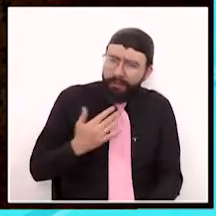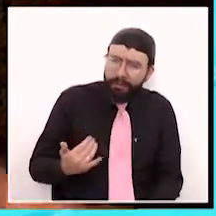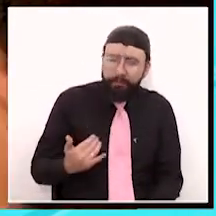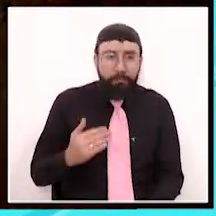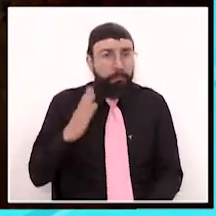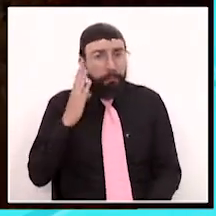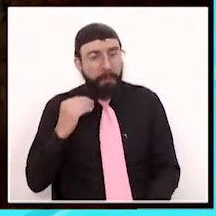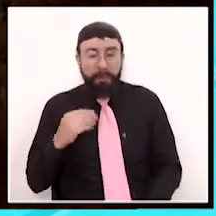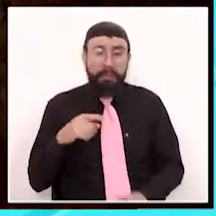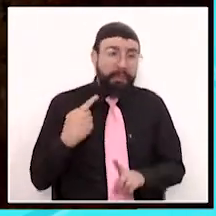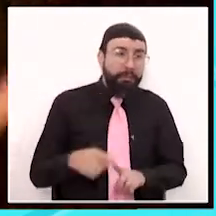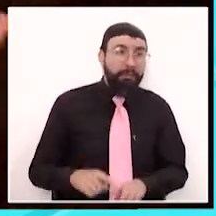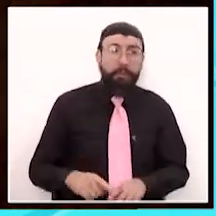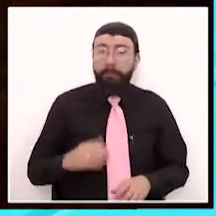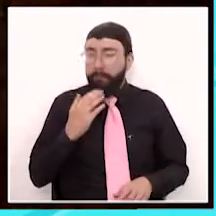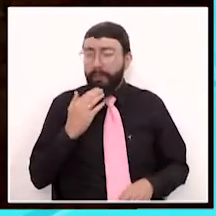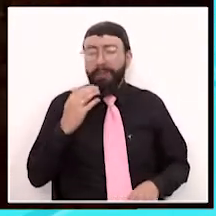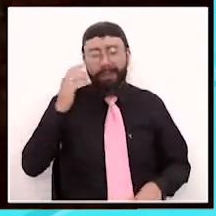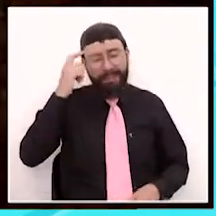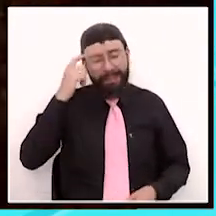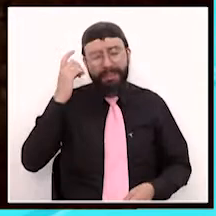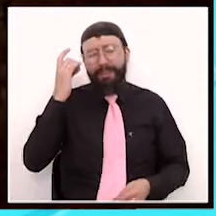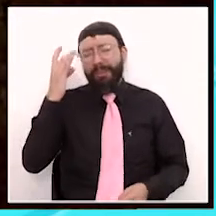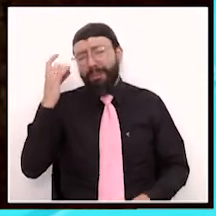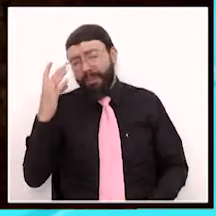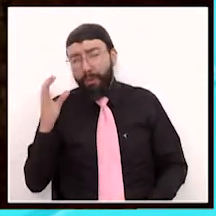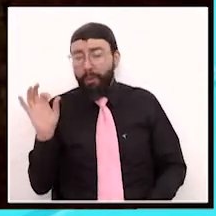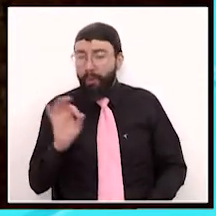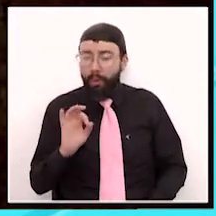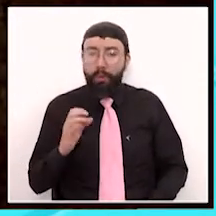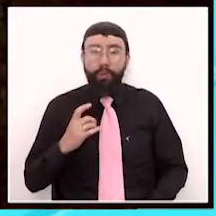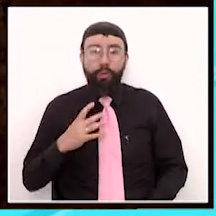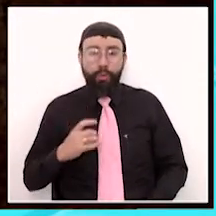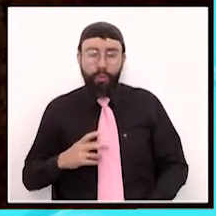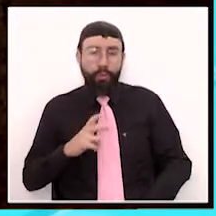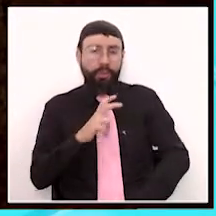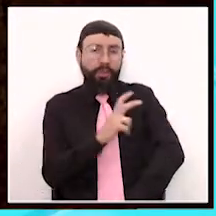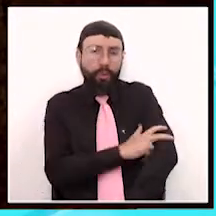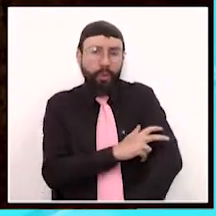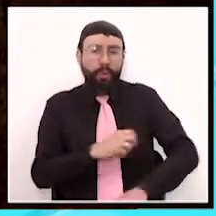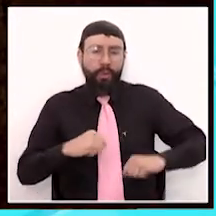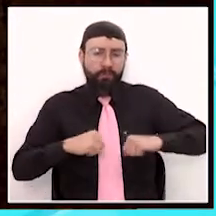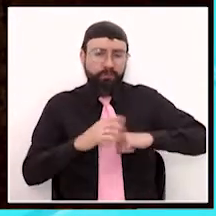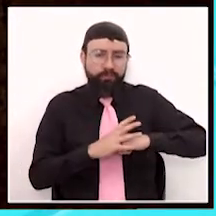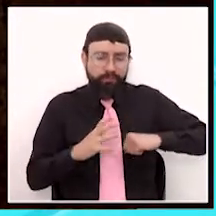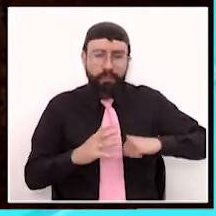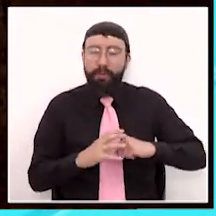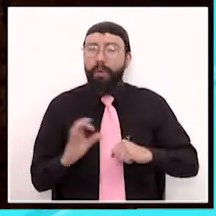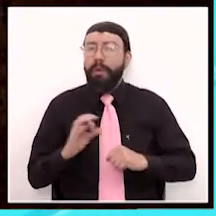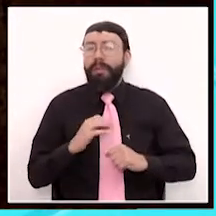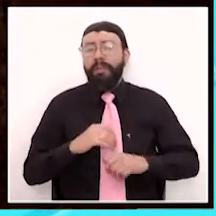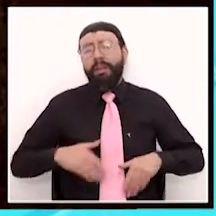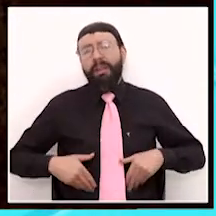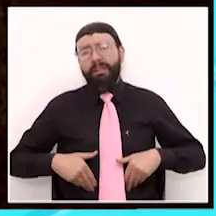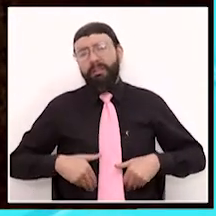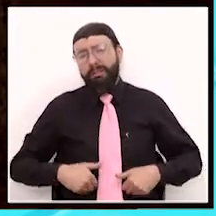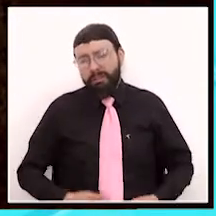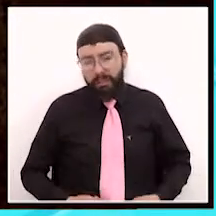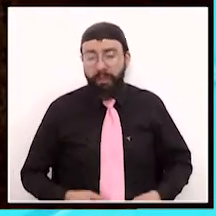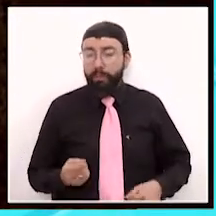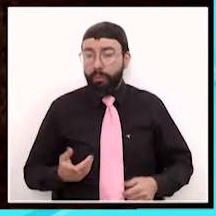experimentar de otras maneras, como dolores de cabeza, dolores osteomusculares, fatiga crónica.